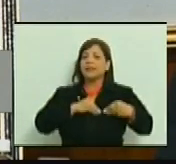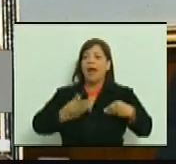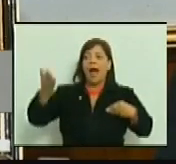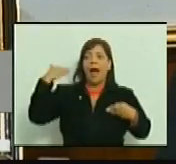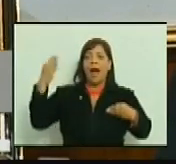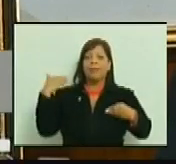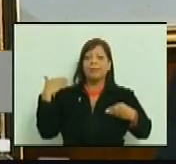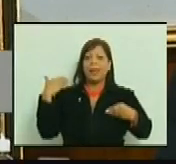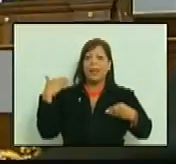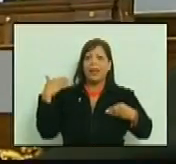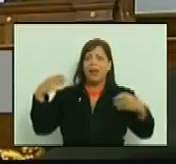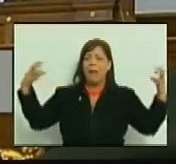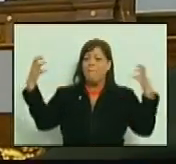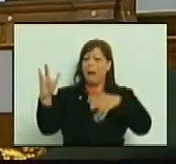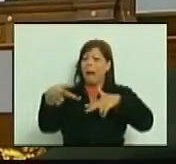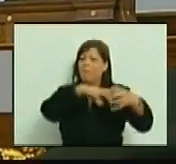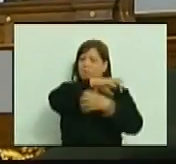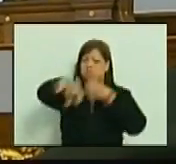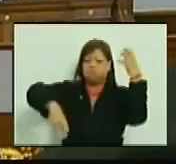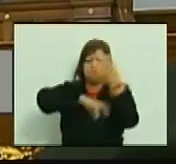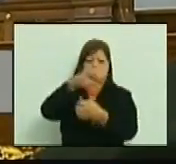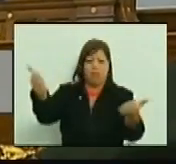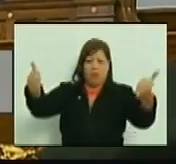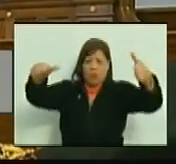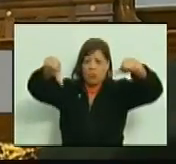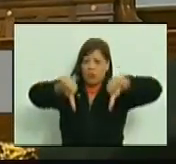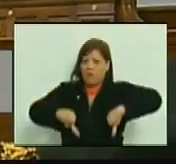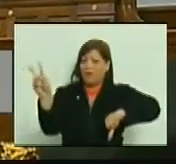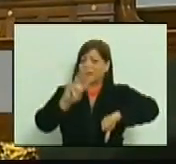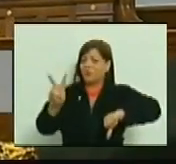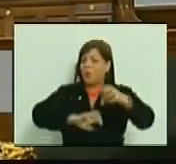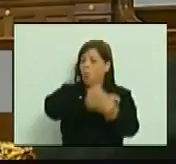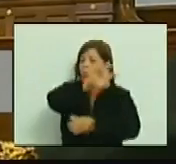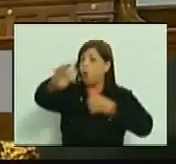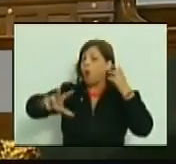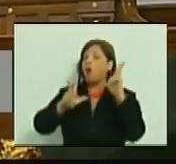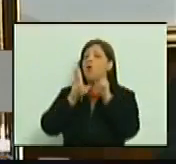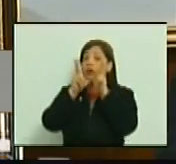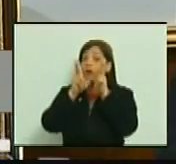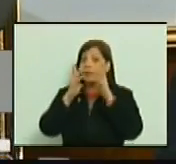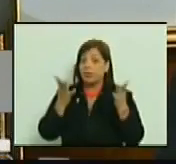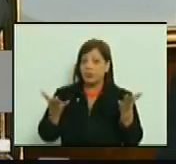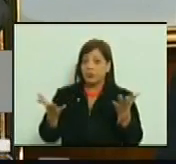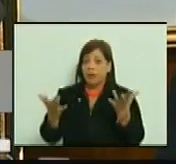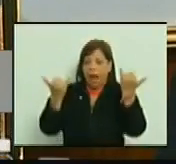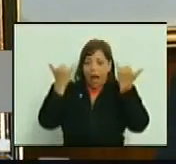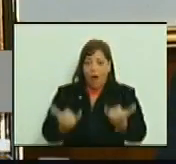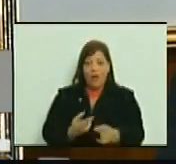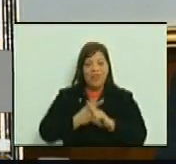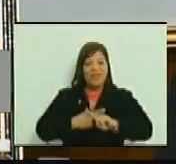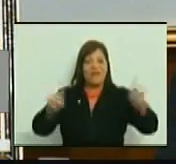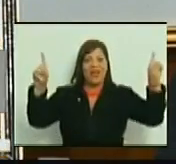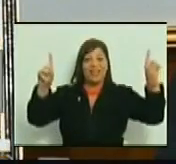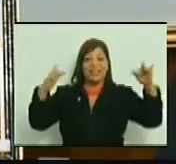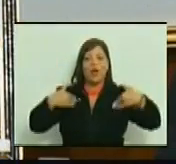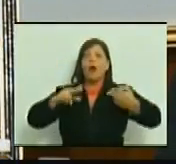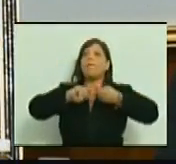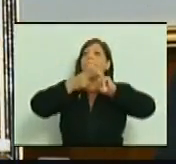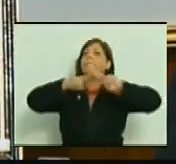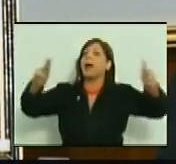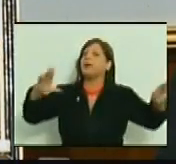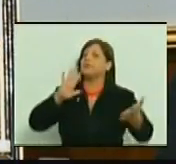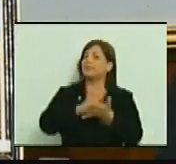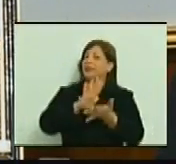del 30 de julio la situación de estabilidad en Venezuela era totalmente distinta a la situación que vive Venezuela